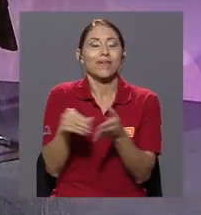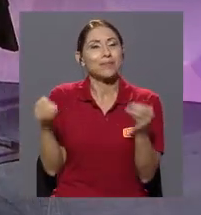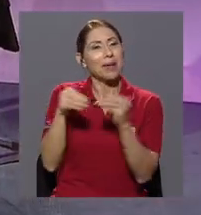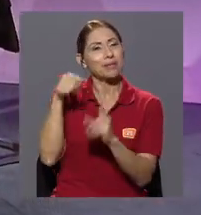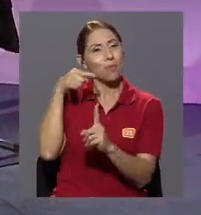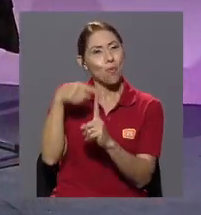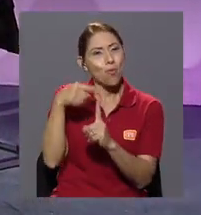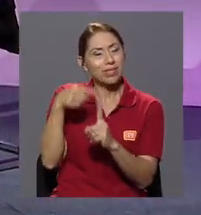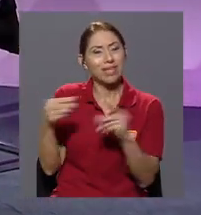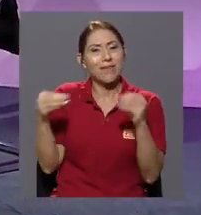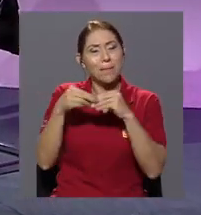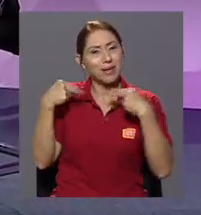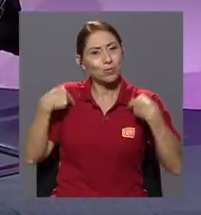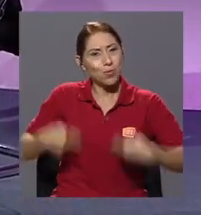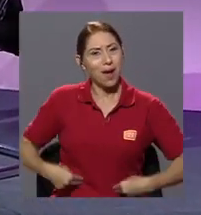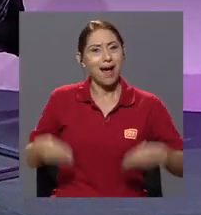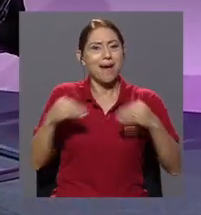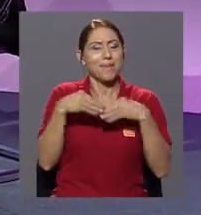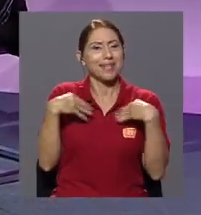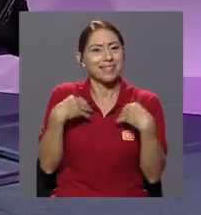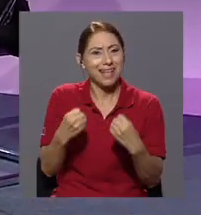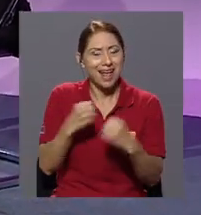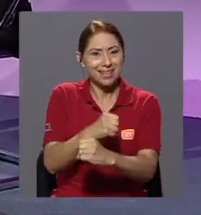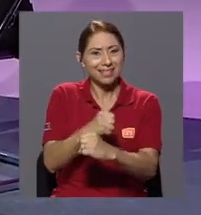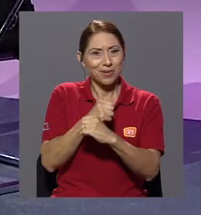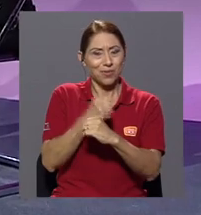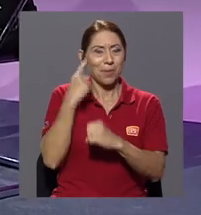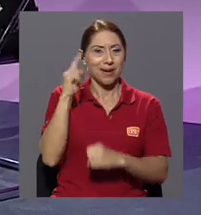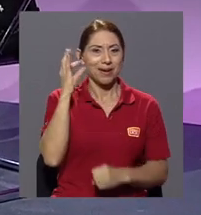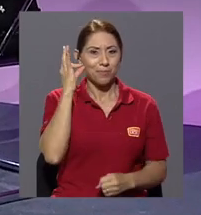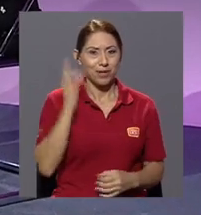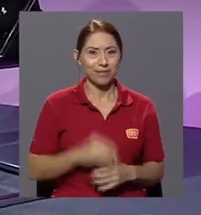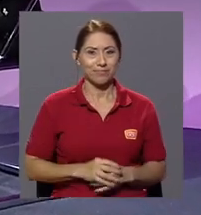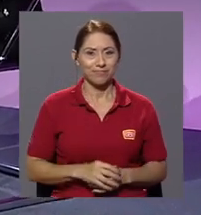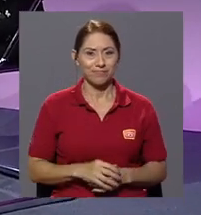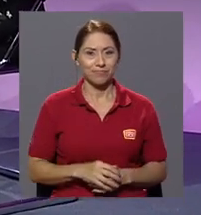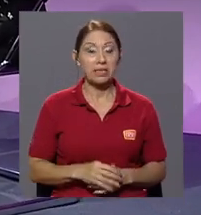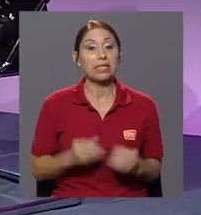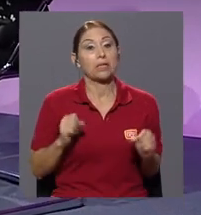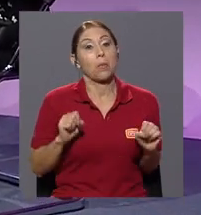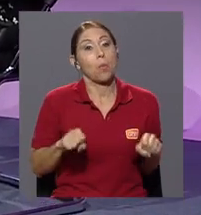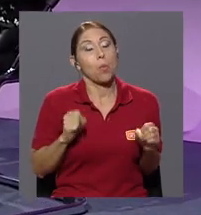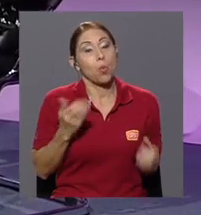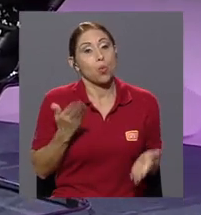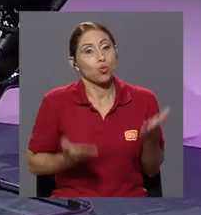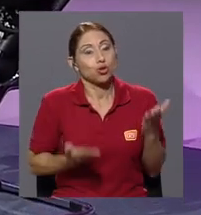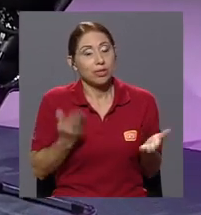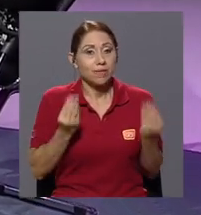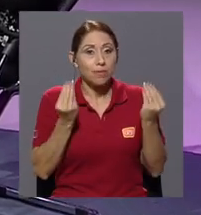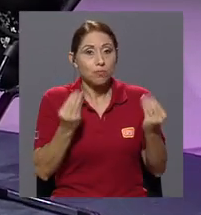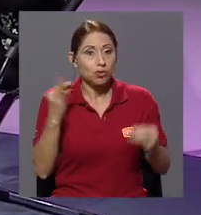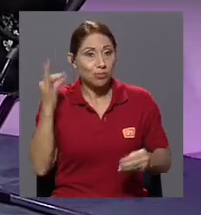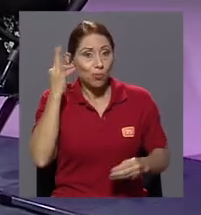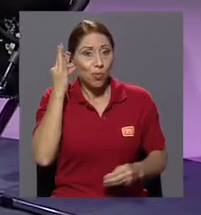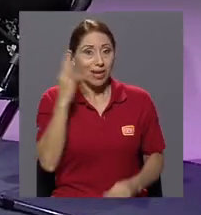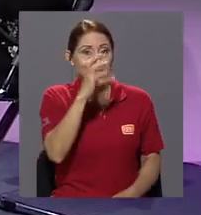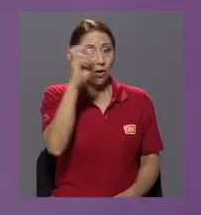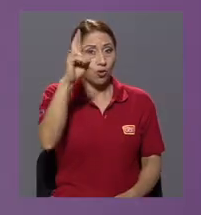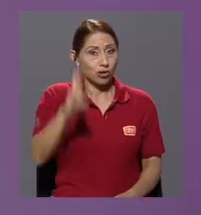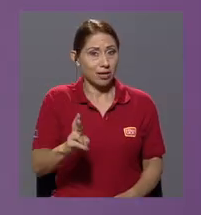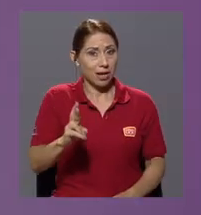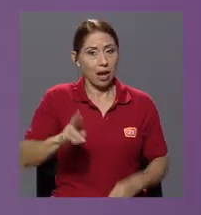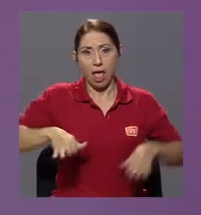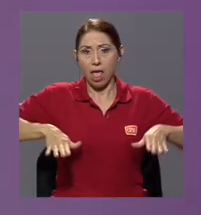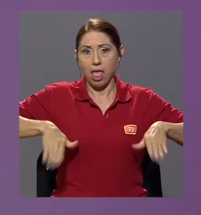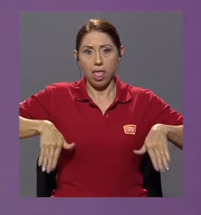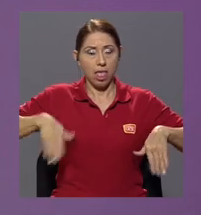a una experiencia más positiva humana sana segura para la mujer es muy posible que muchas mujeres en costa rica porque